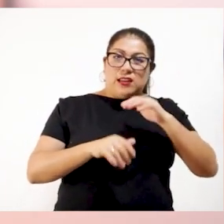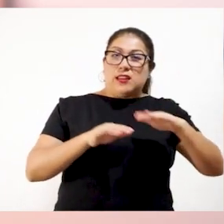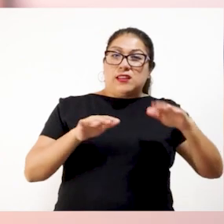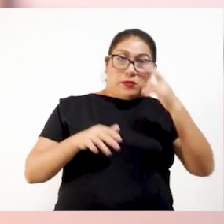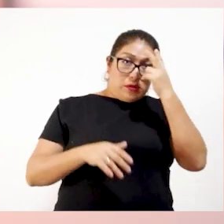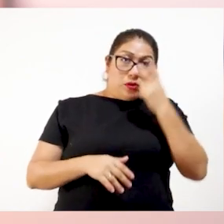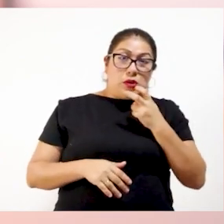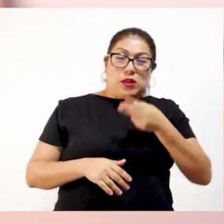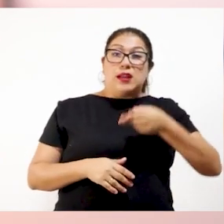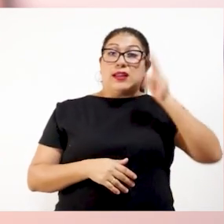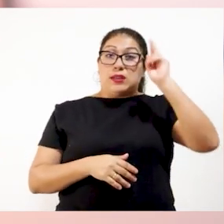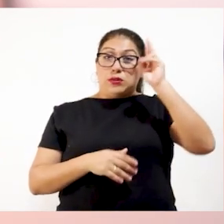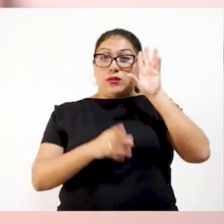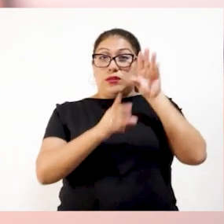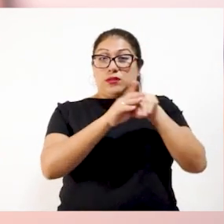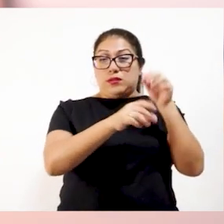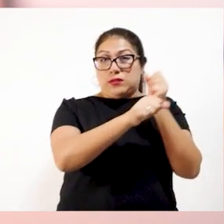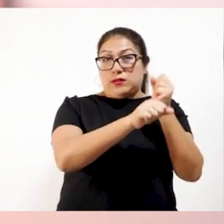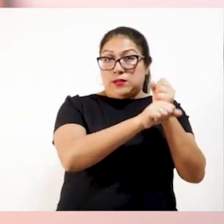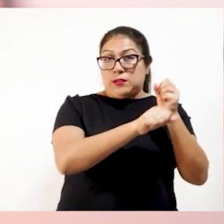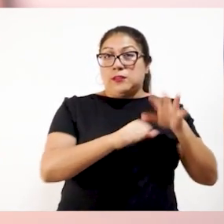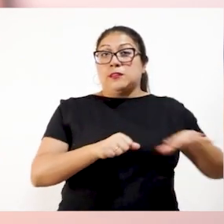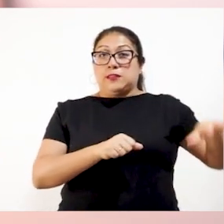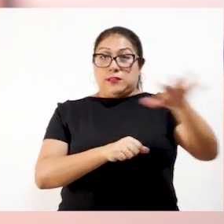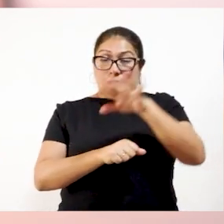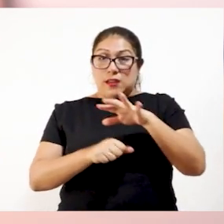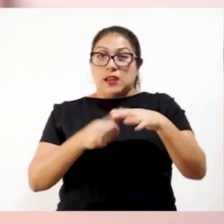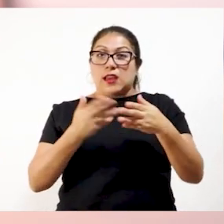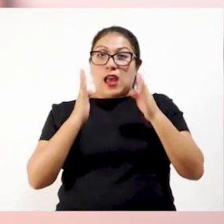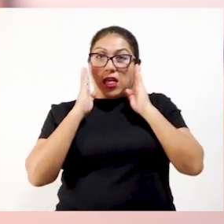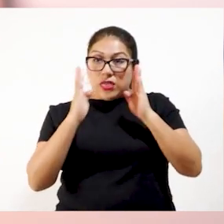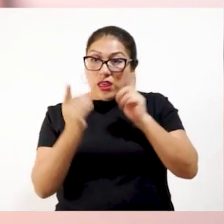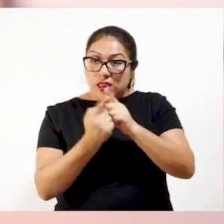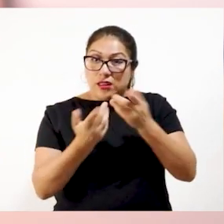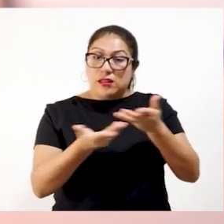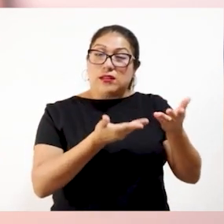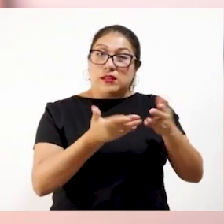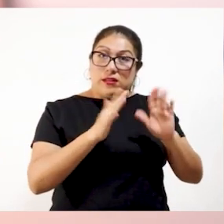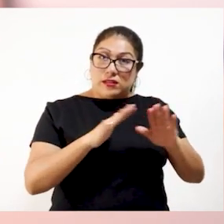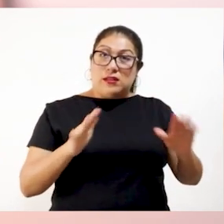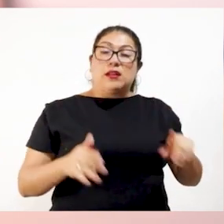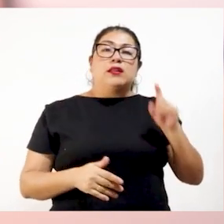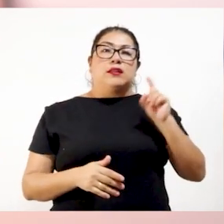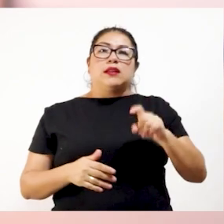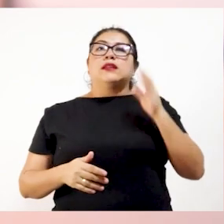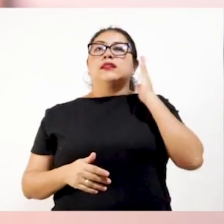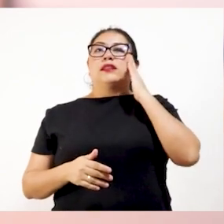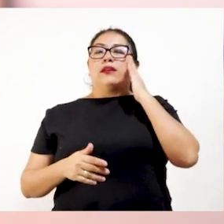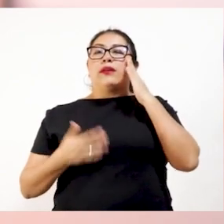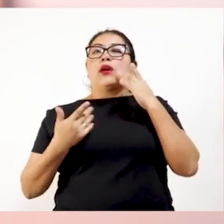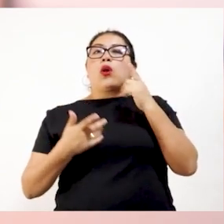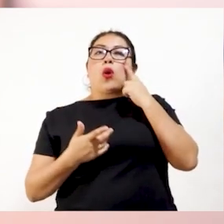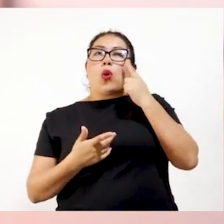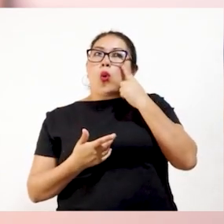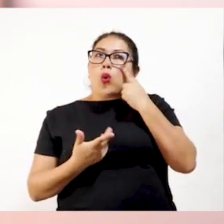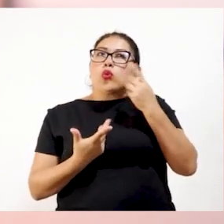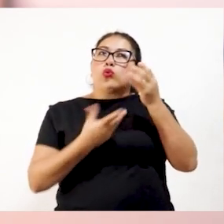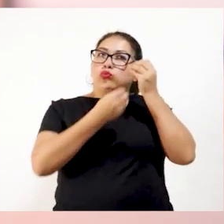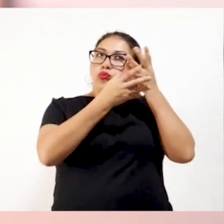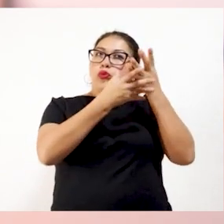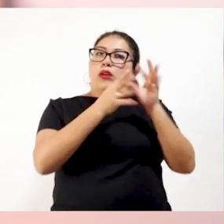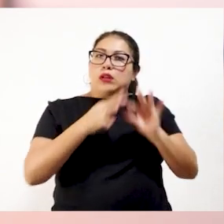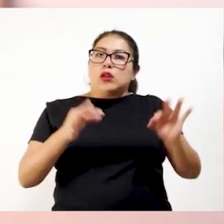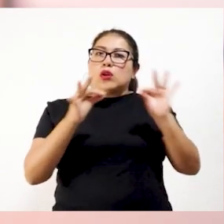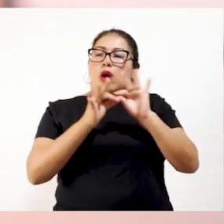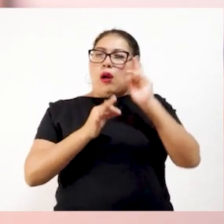los docentes que trabajan en esas aulas y que por tanto atienden a esos niños y niñas tienen que contar con los conocimientos y por tanto con la